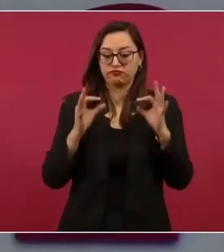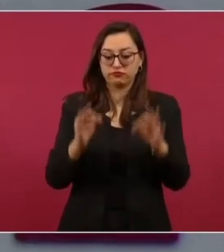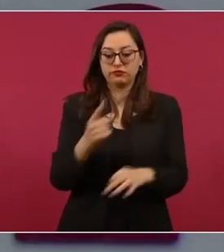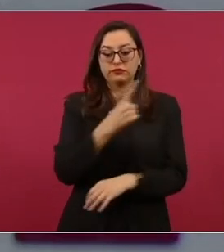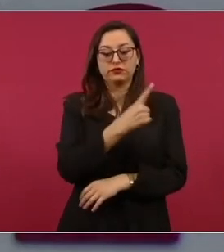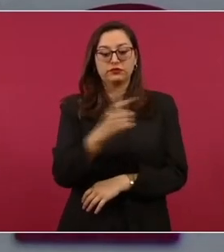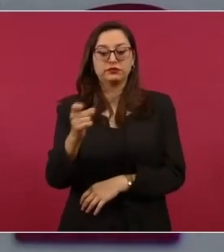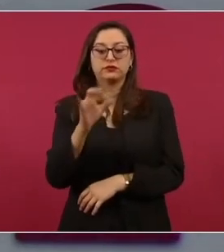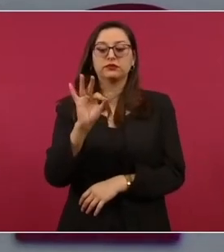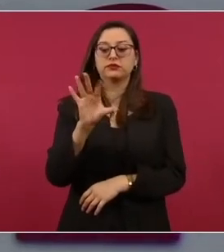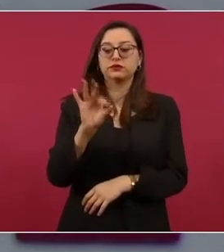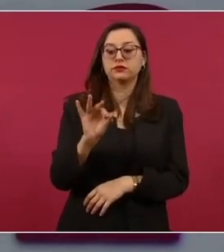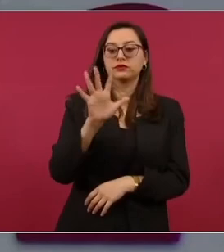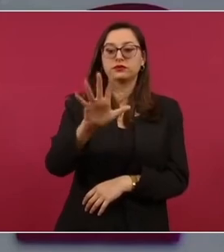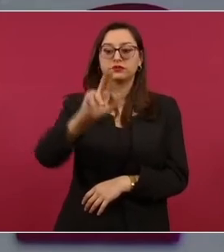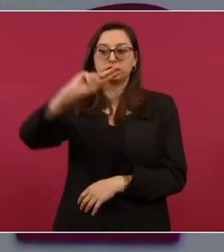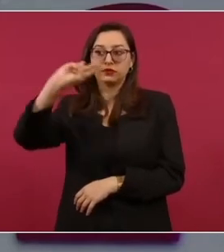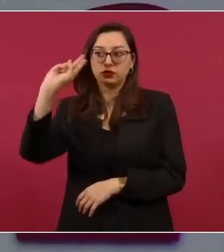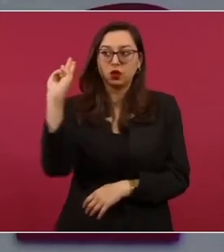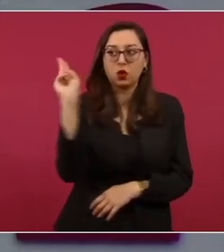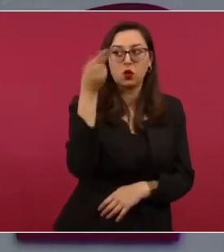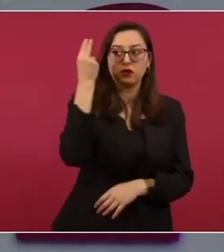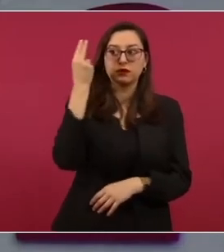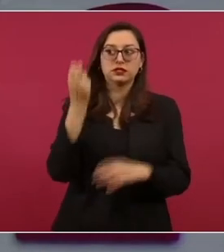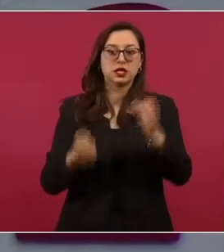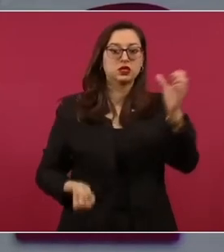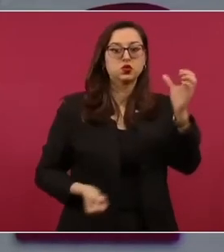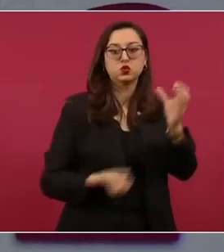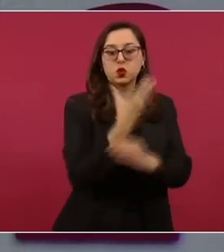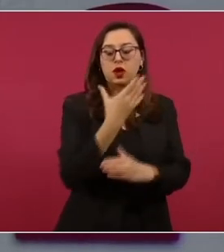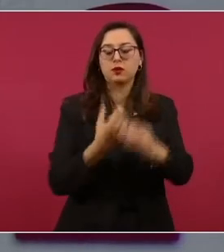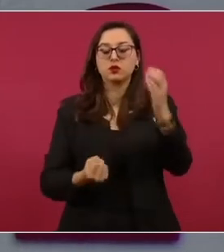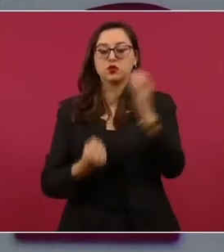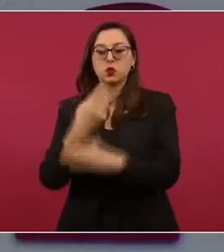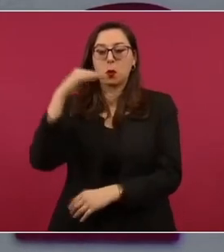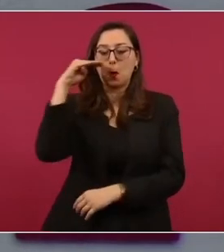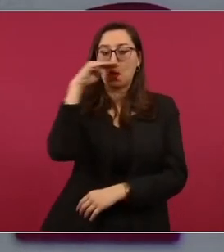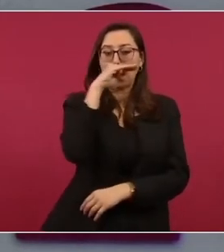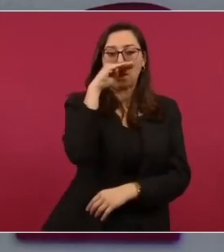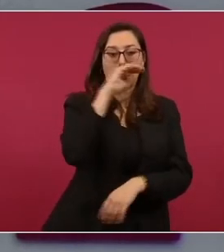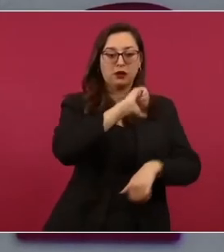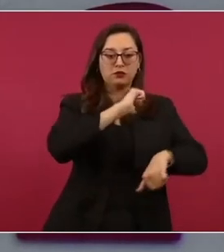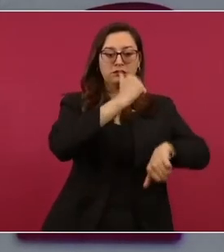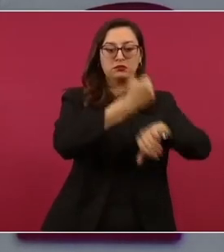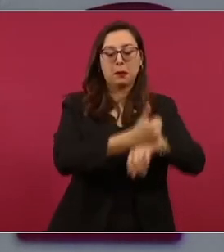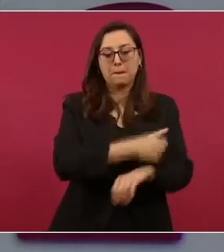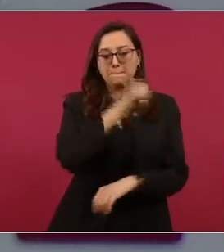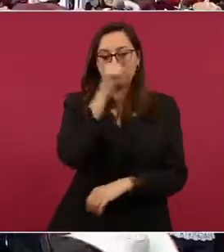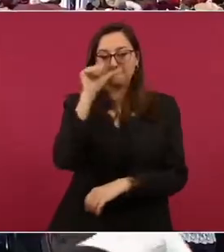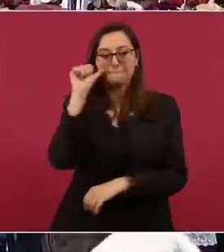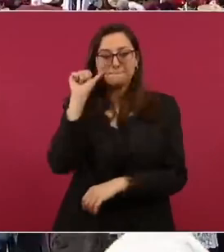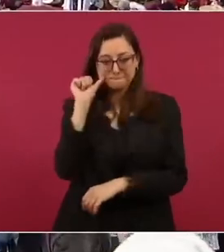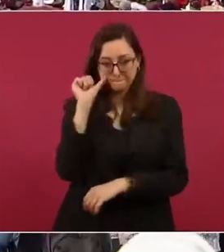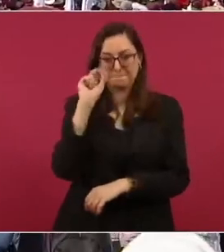145 universidades públicas gratuitas del sistema Benito